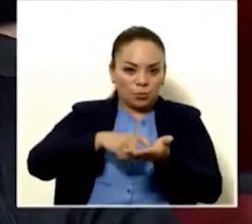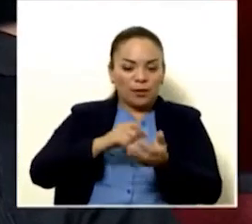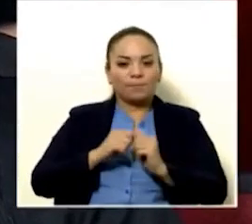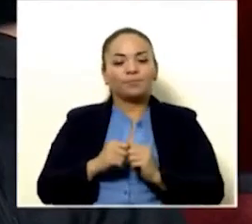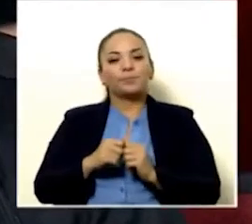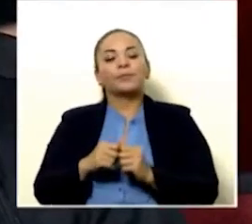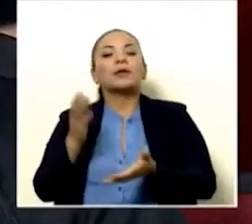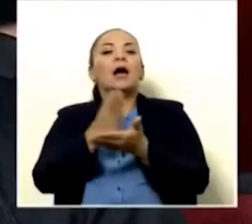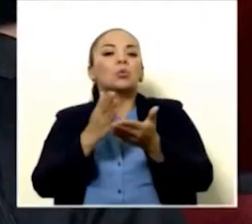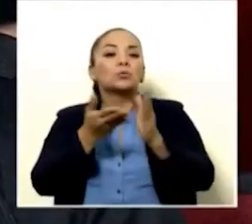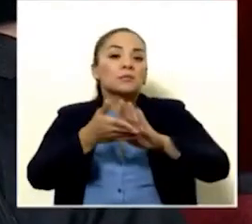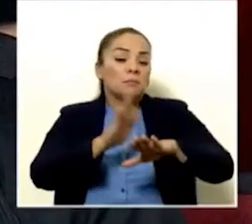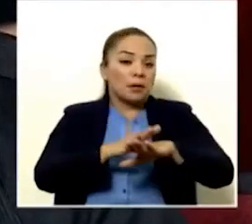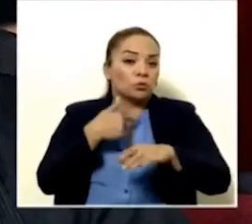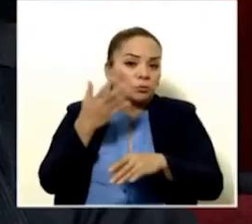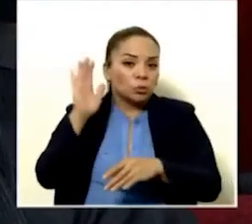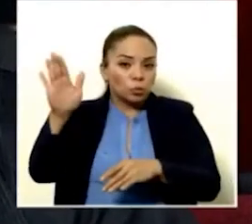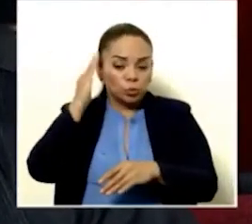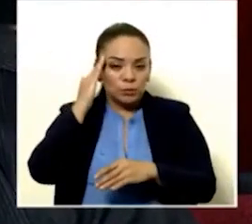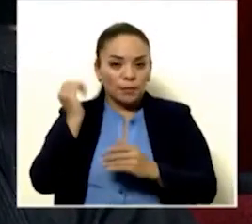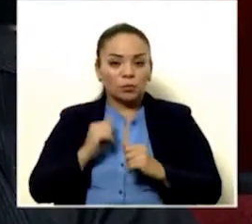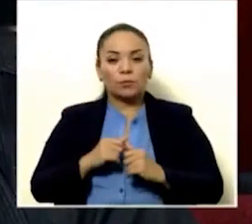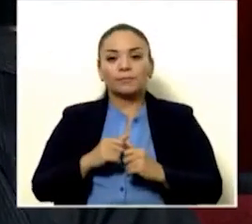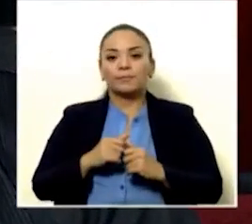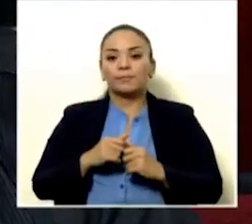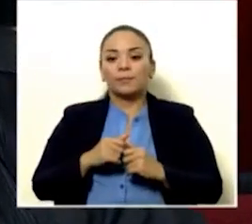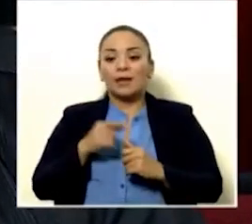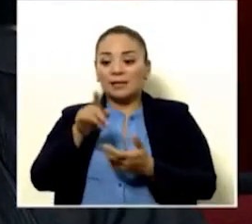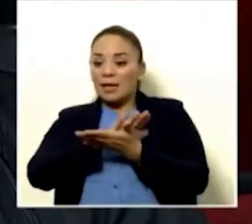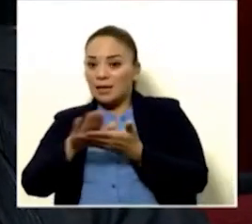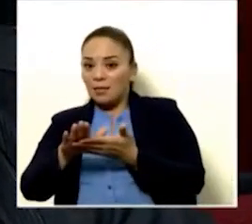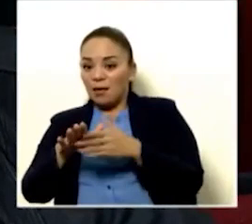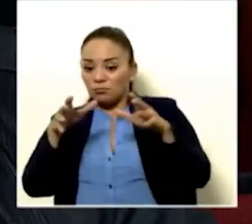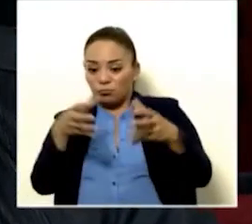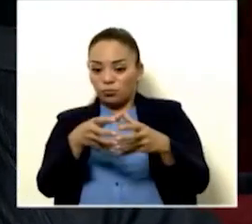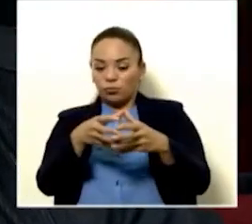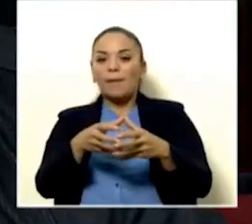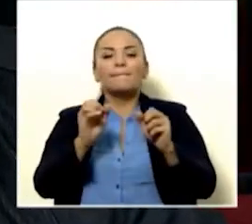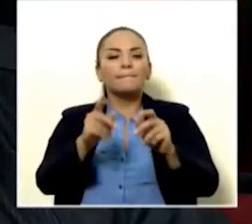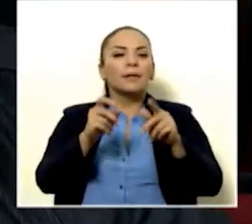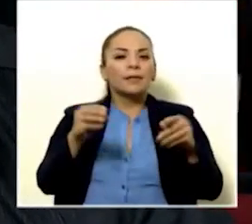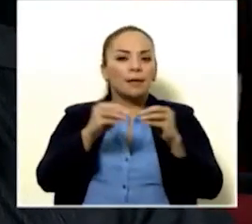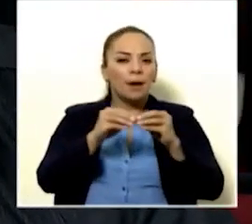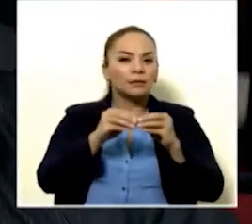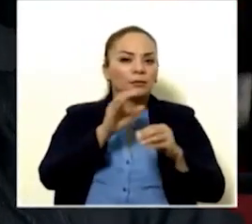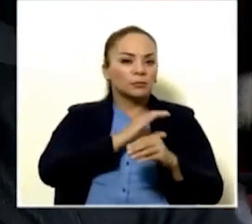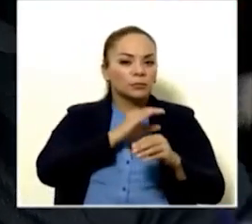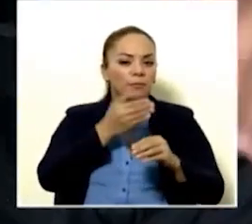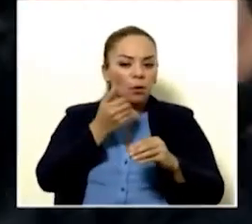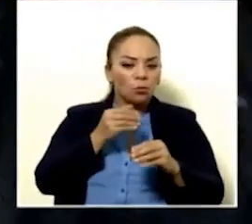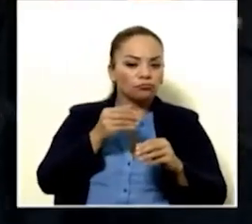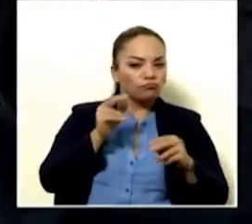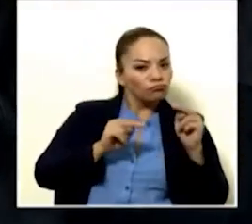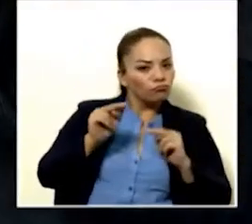algunos expertos, y quisiera saber su conocimiento, la centralización de esa liquidez permitiría negociar mejores condiciones de inversión, administración y